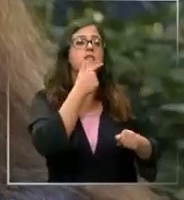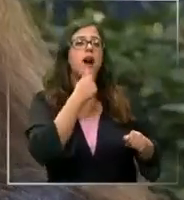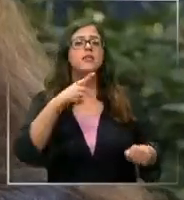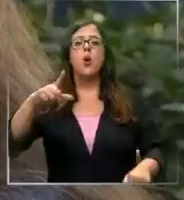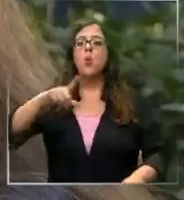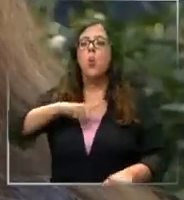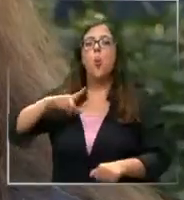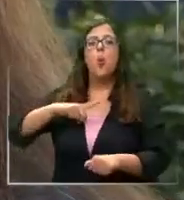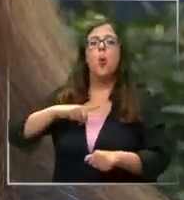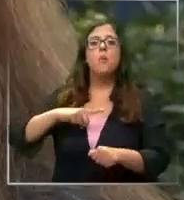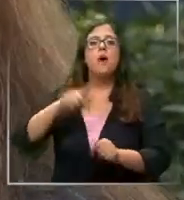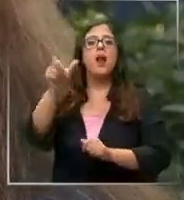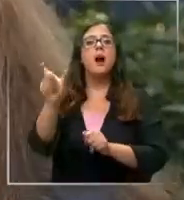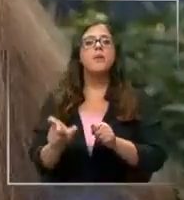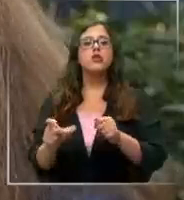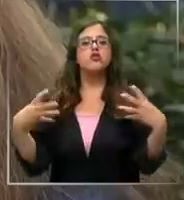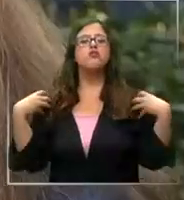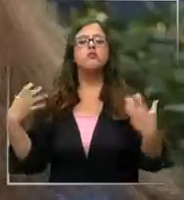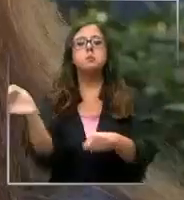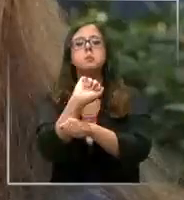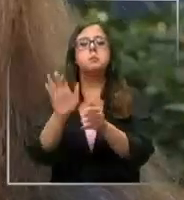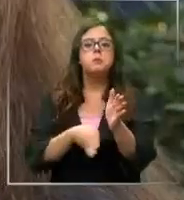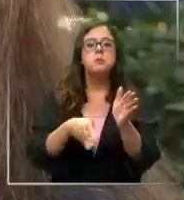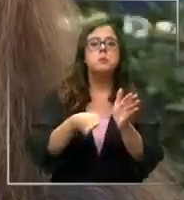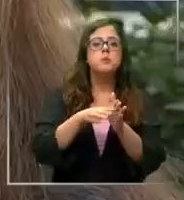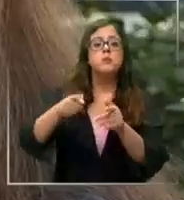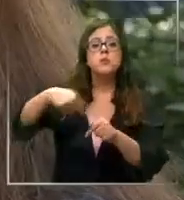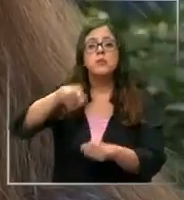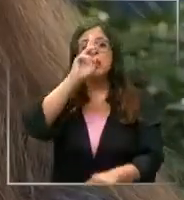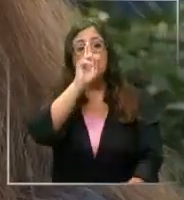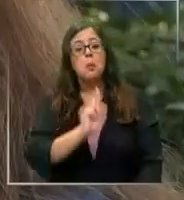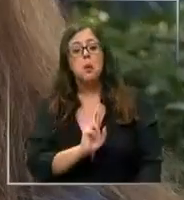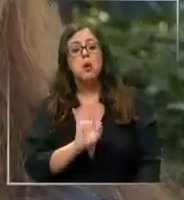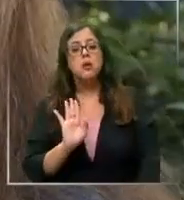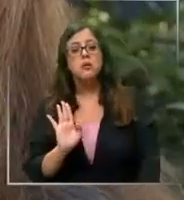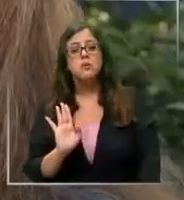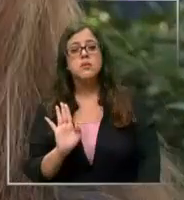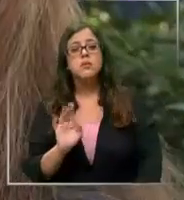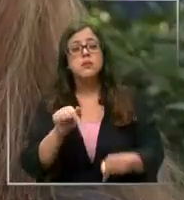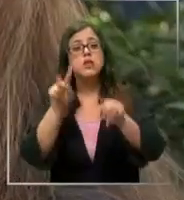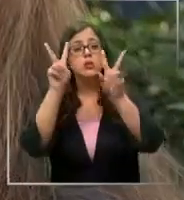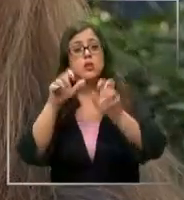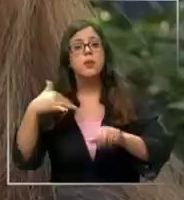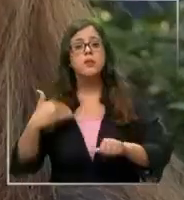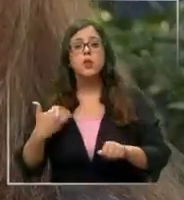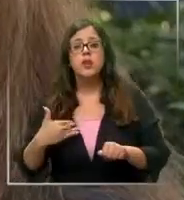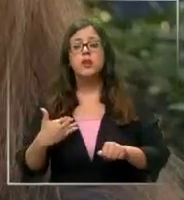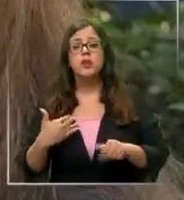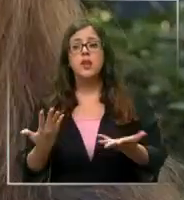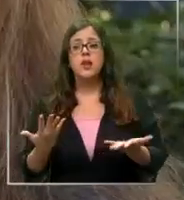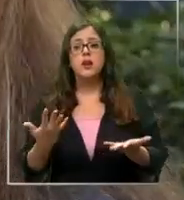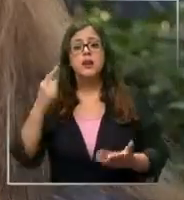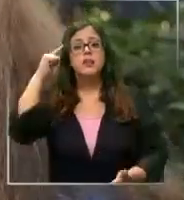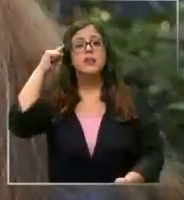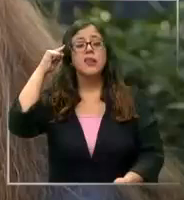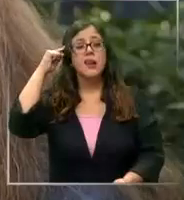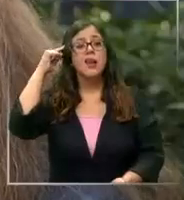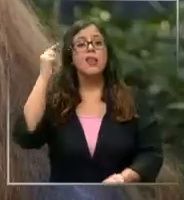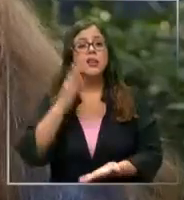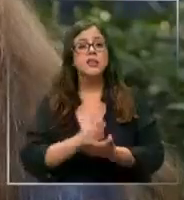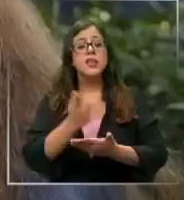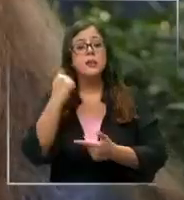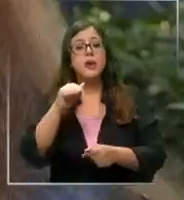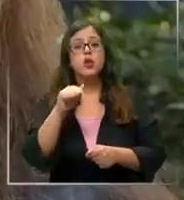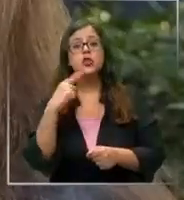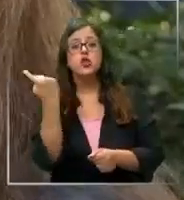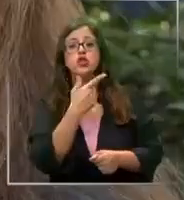culpar a los estacionadores y sin duda jueguen su rol y es un tema importante de tomar. Pero si queremos